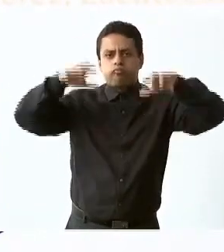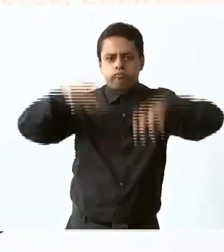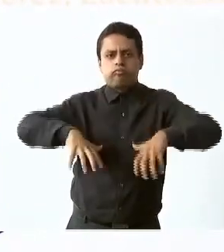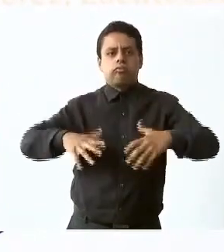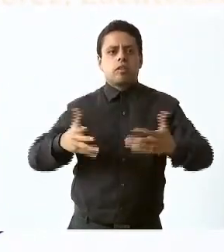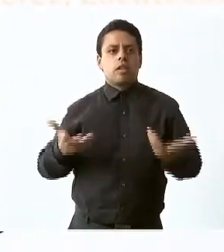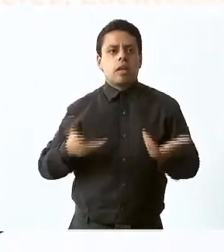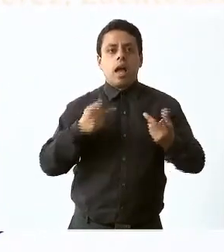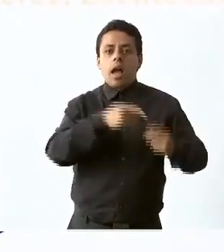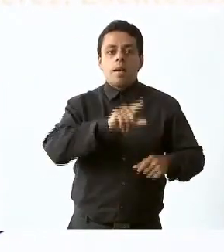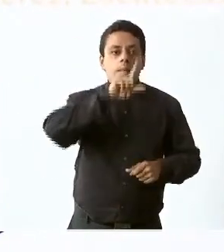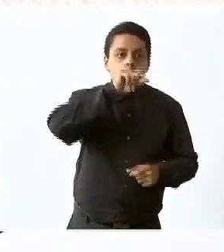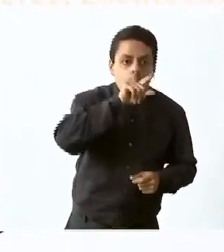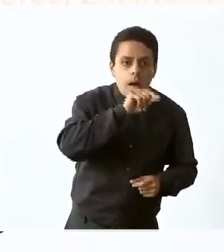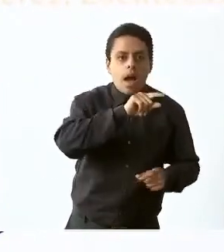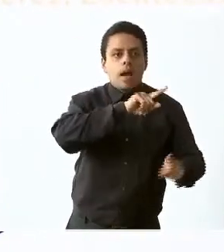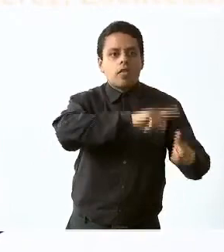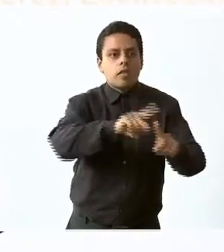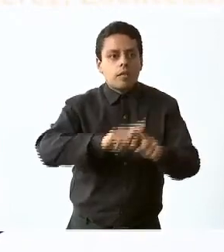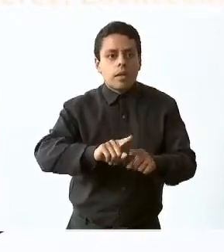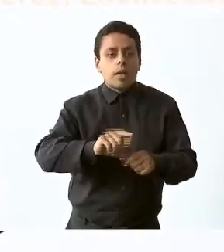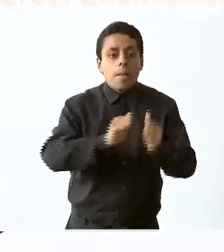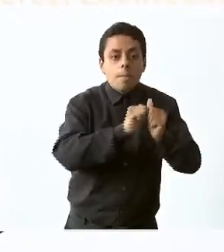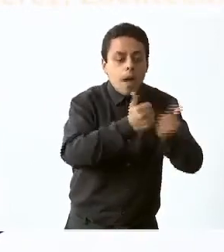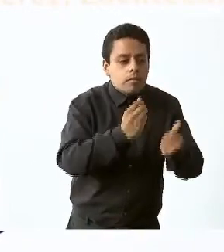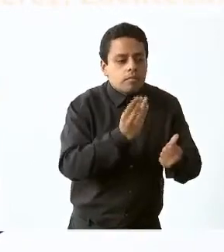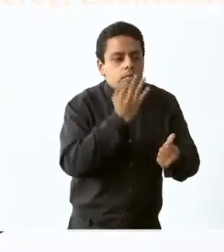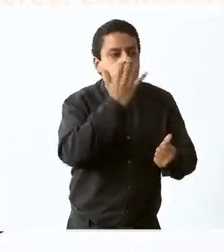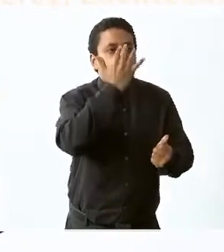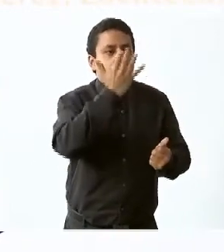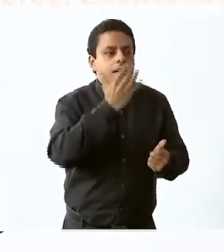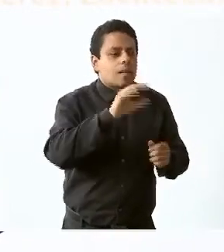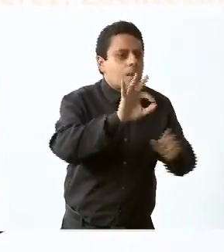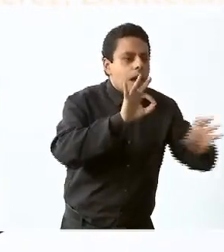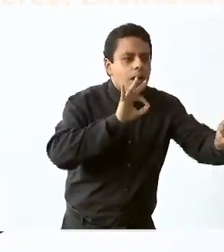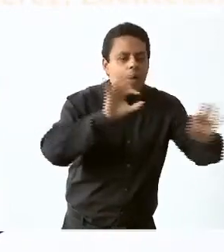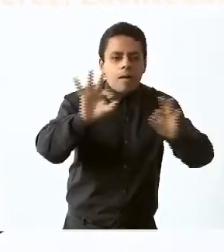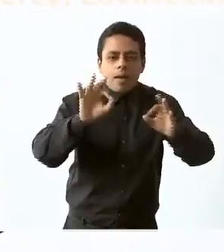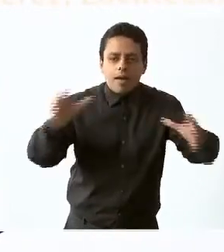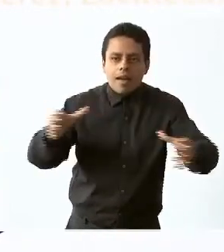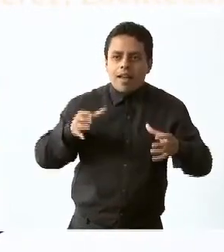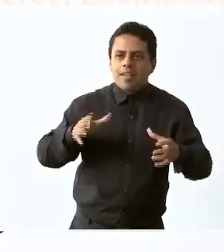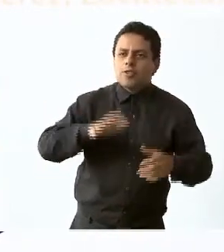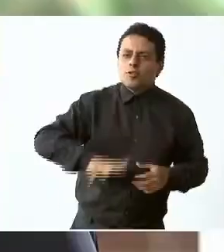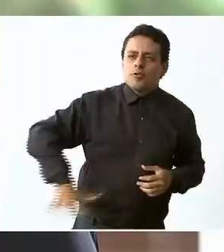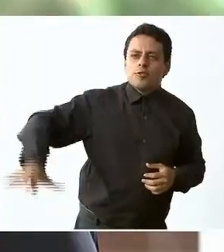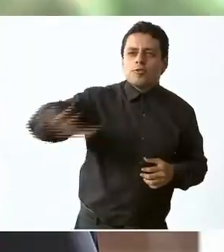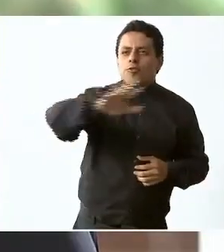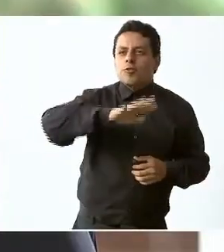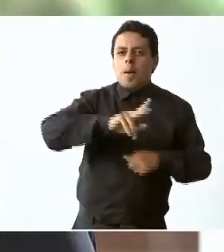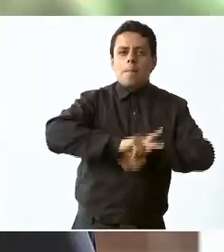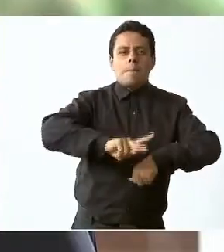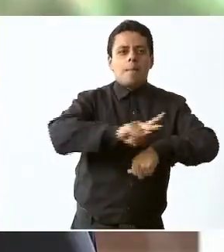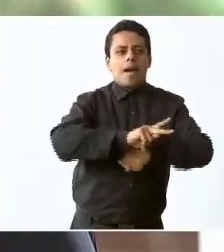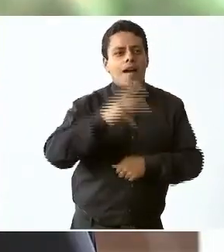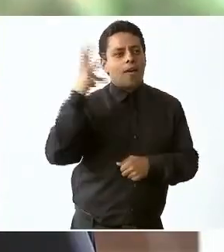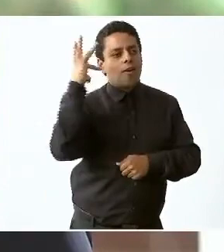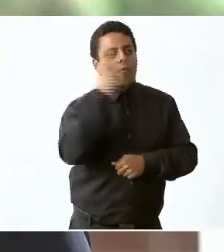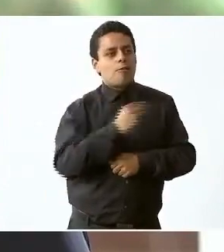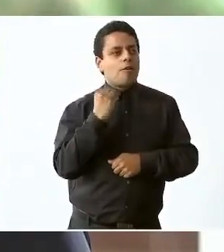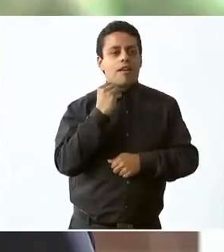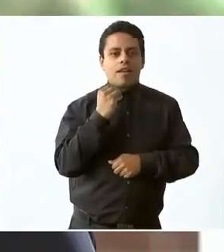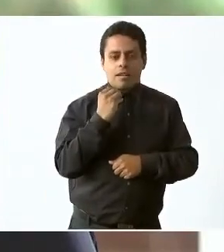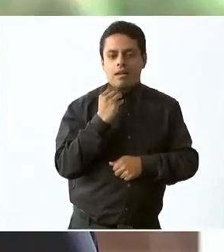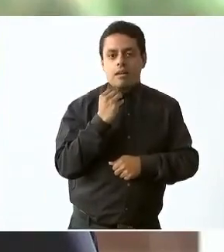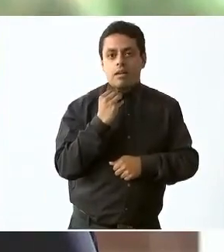juventud, el santo olor de la panadería. El amor a la patria de López Velarde era como el amor que se refleja